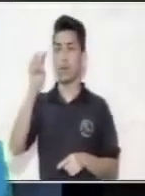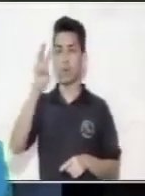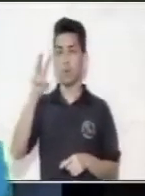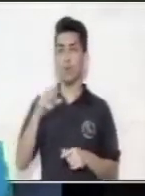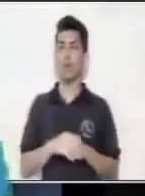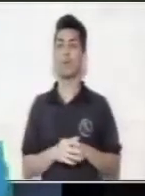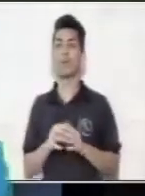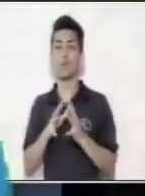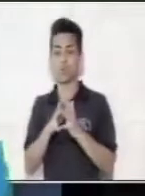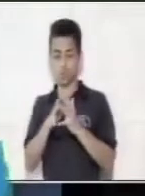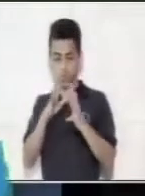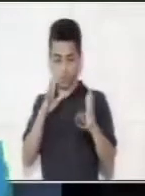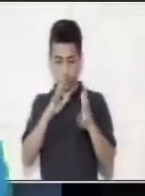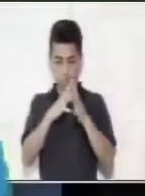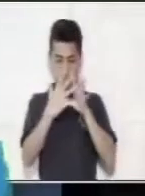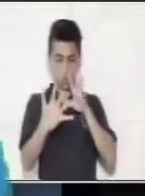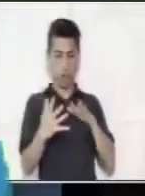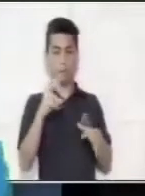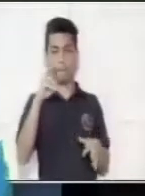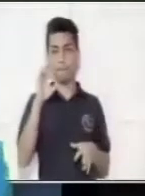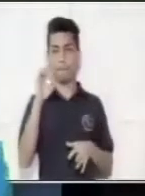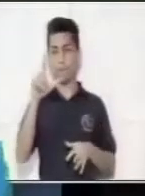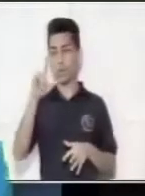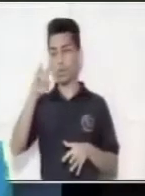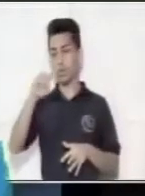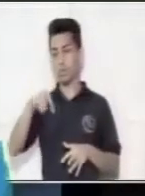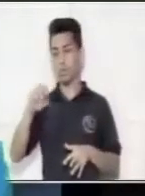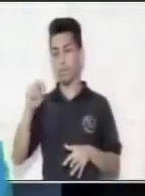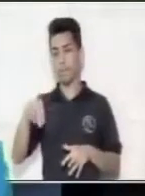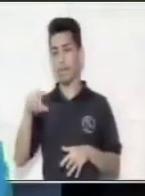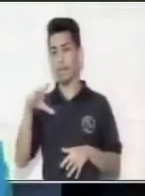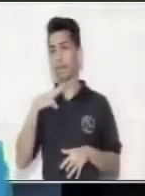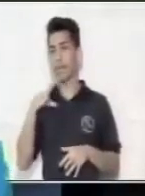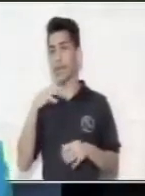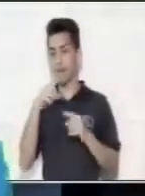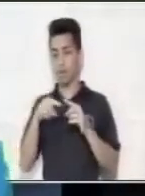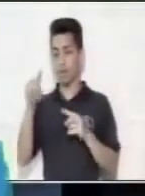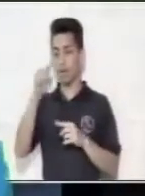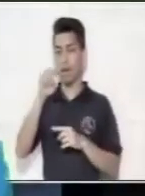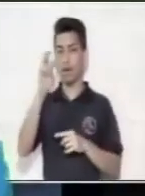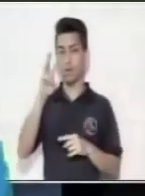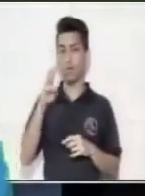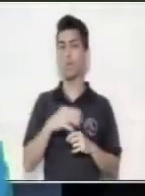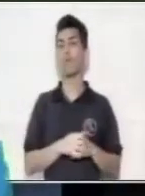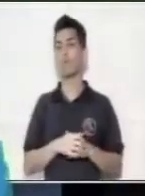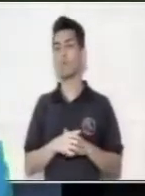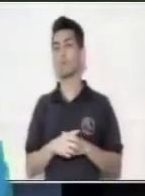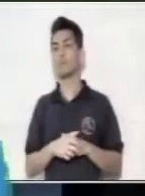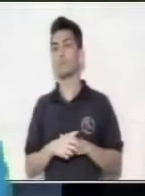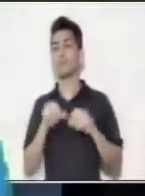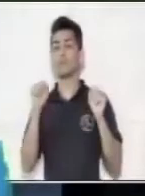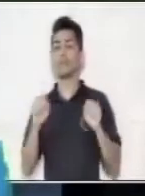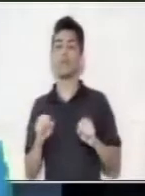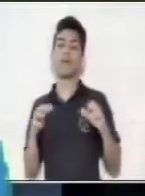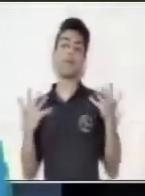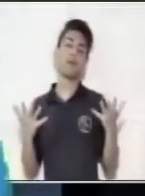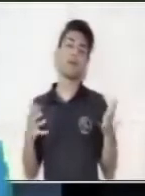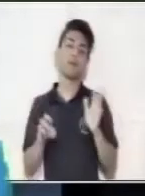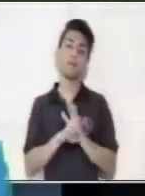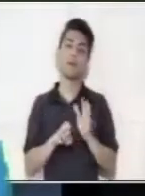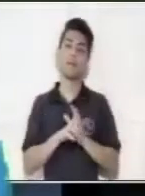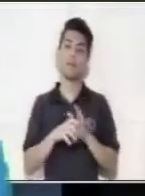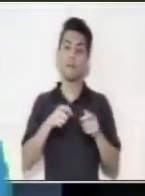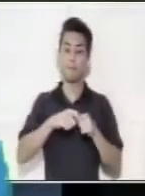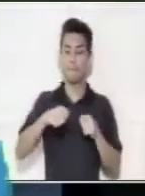volumen, vemos por acá que hay una dimensional elevada al cubo y podemos hablar de metros